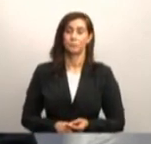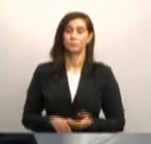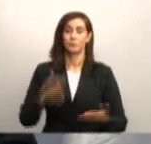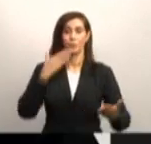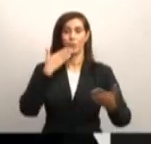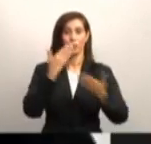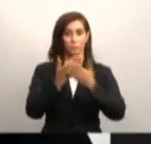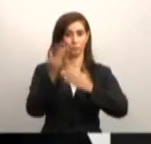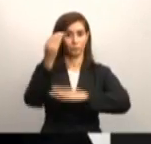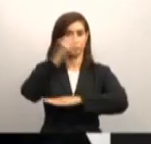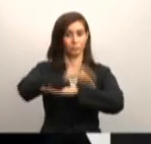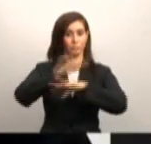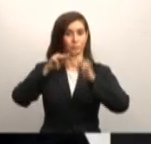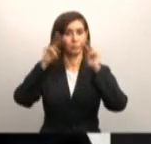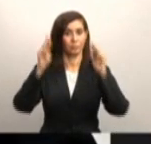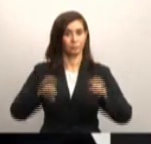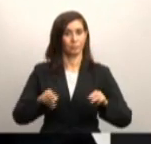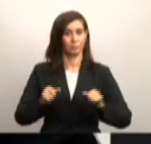Buenos días, ministro.